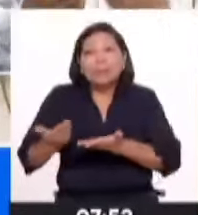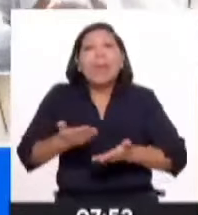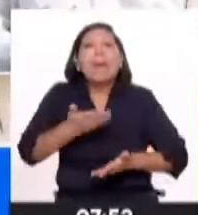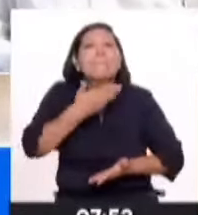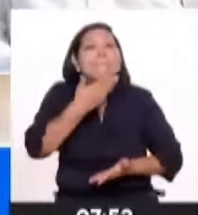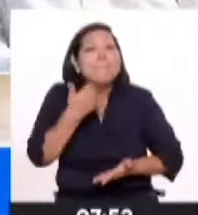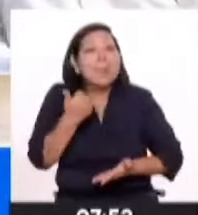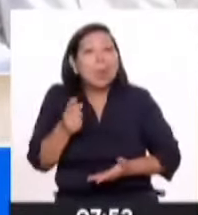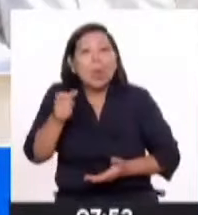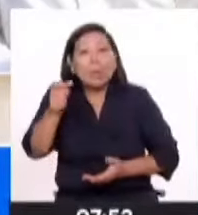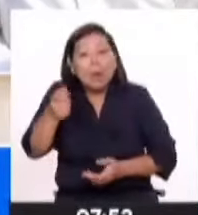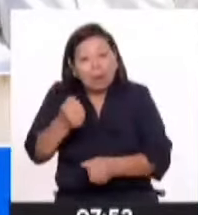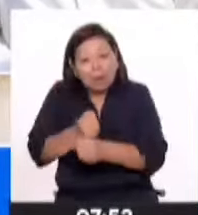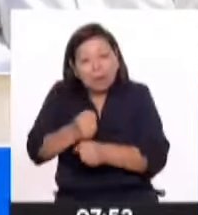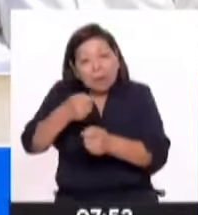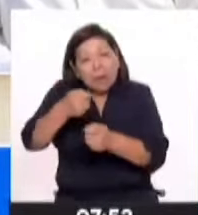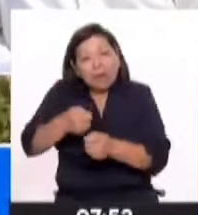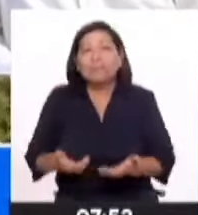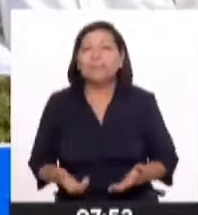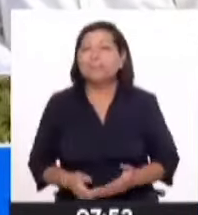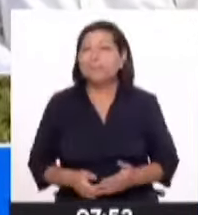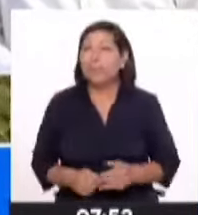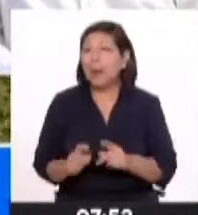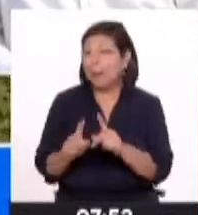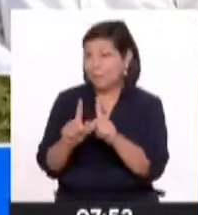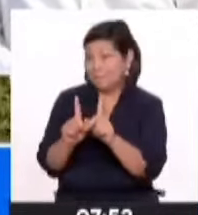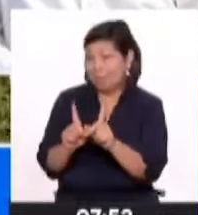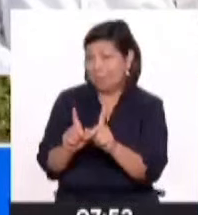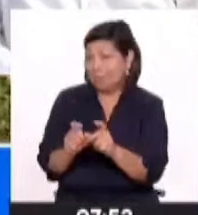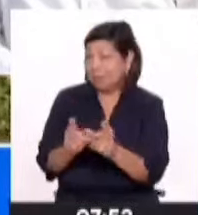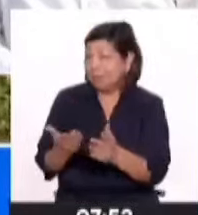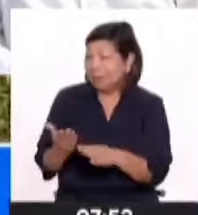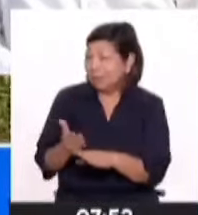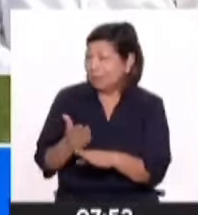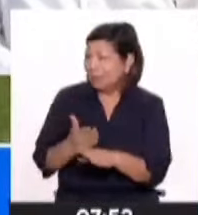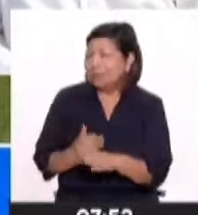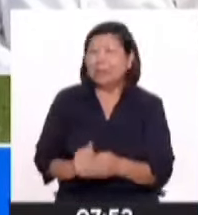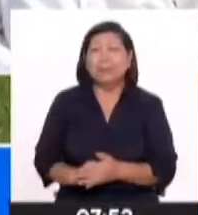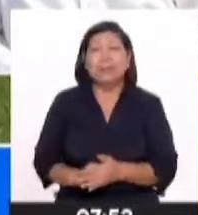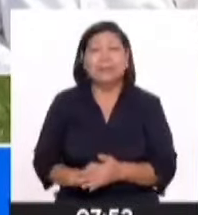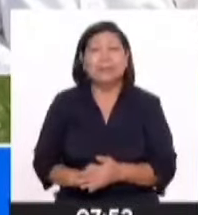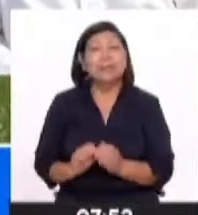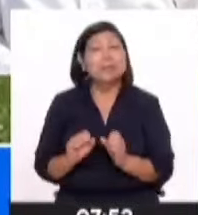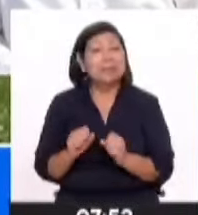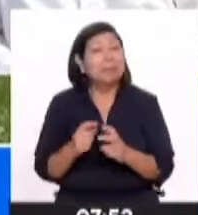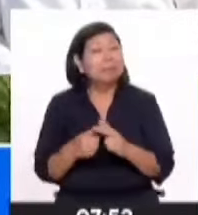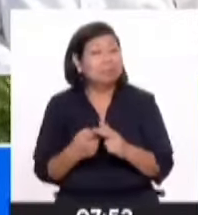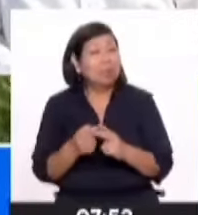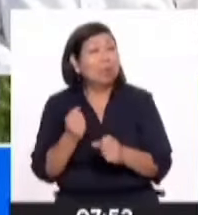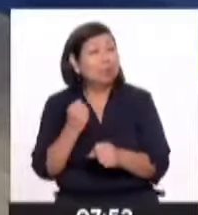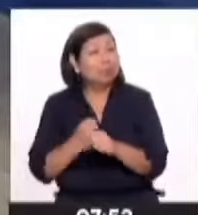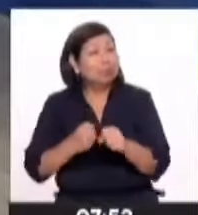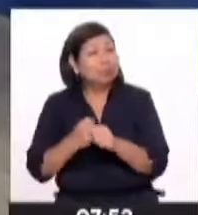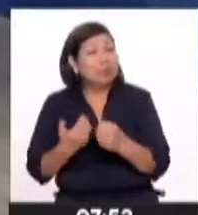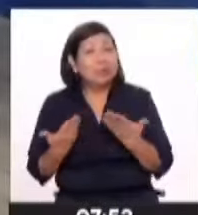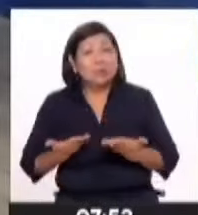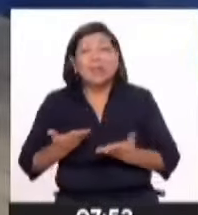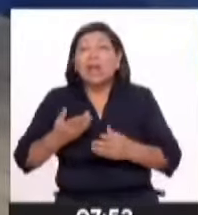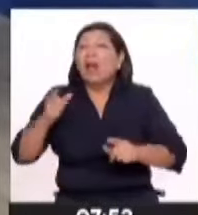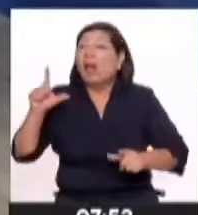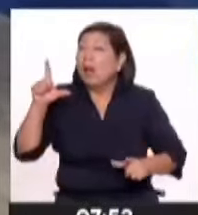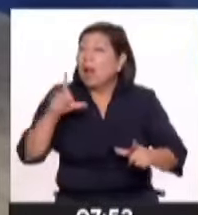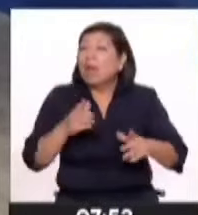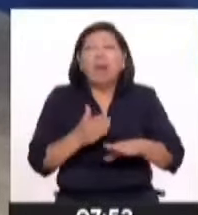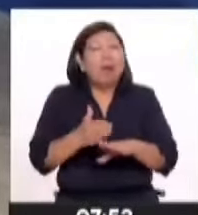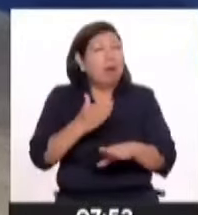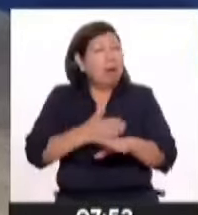calidad a los productores. ¿Y cuál es el alcance que tiene? Usted me comentaba antes de esta entrevista que se han empezado a implementar estos laboratorios